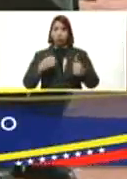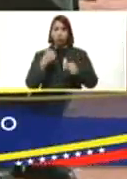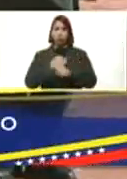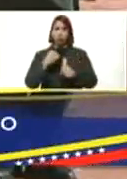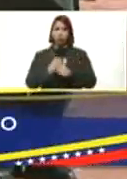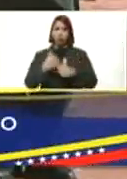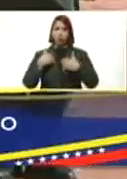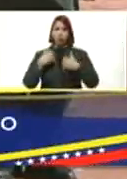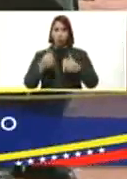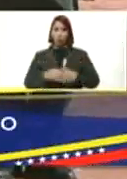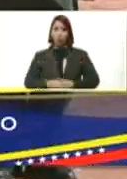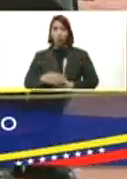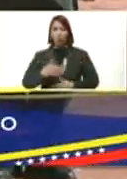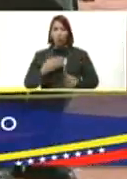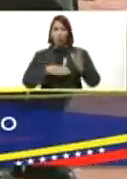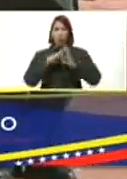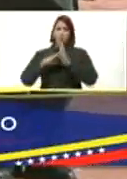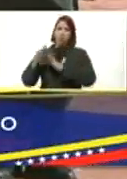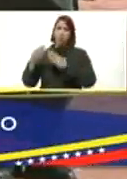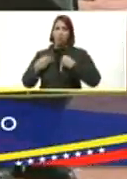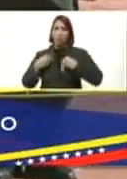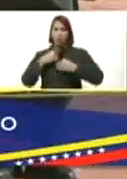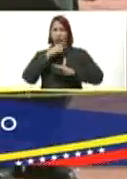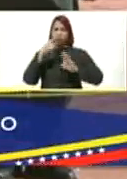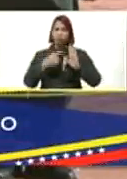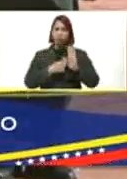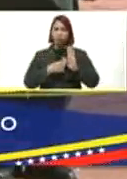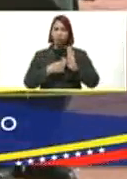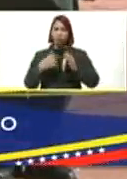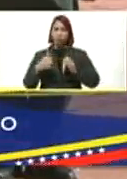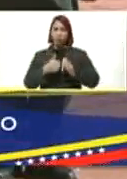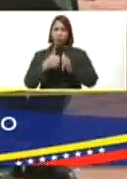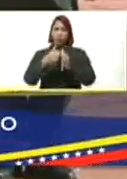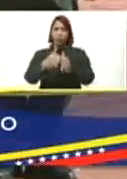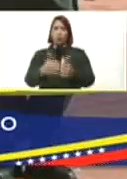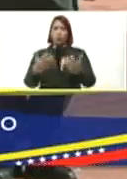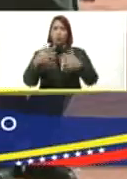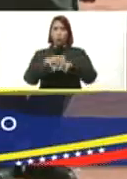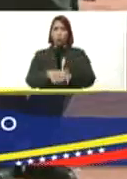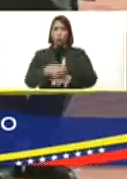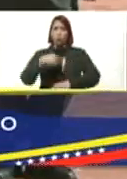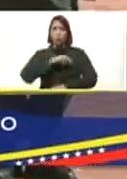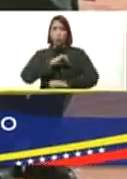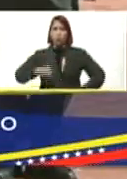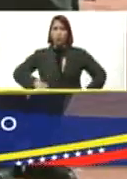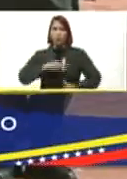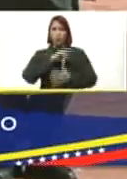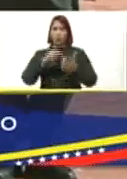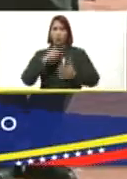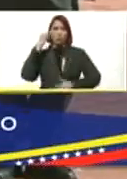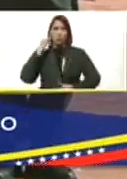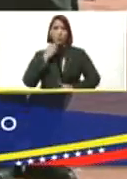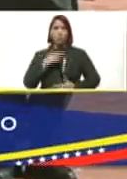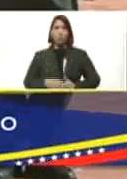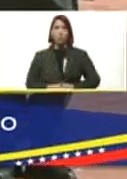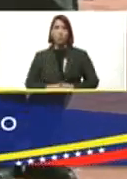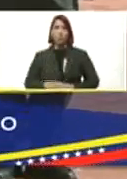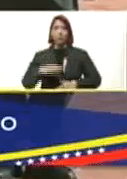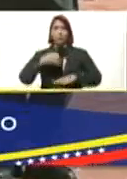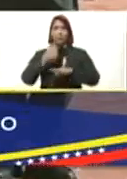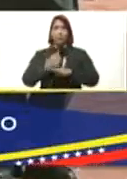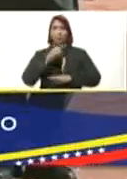y salud puedan desarrollar su vida plena. Me acompaña en el binomio perfecto nuestra Fuerza Armada Bolivariana y el director